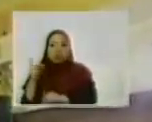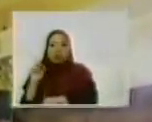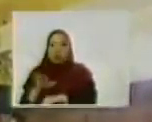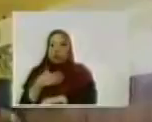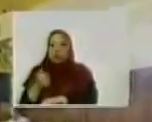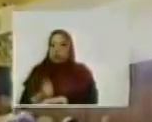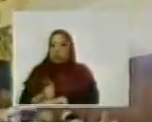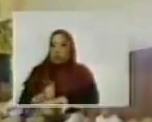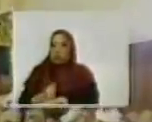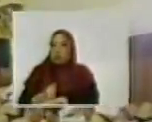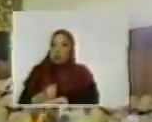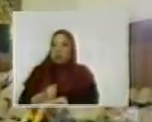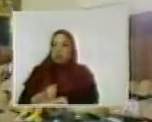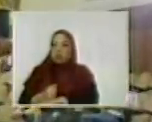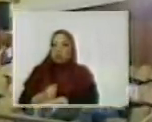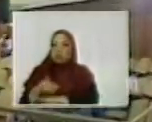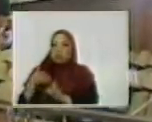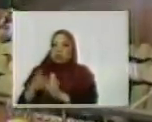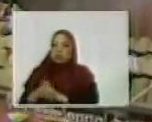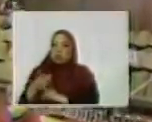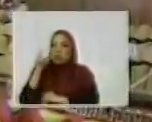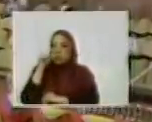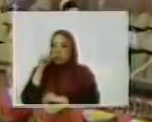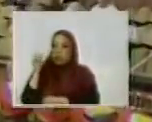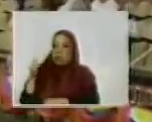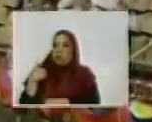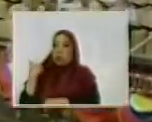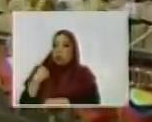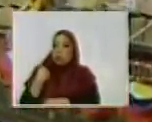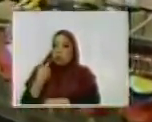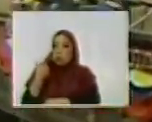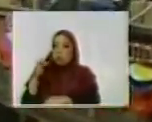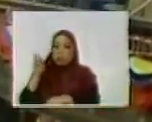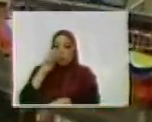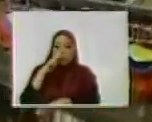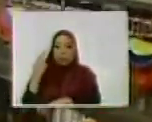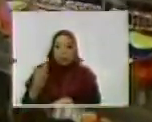fundamentalmente cambiaria, y aprovecho para repetirlo,